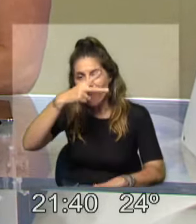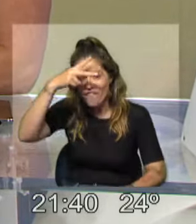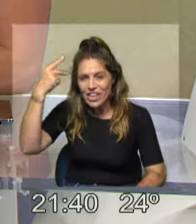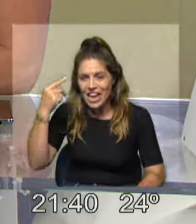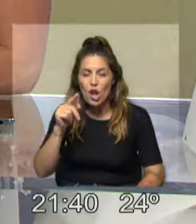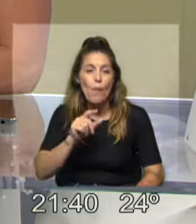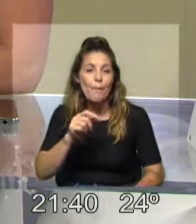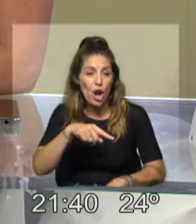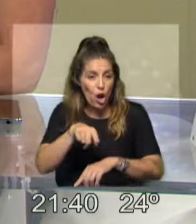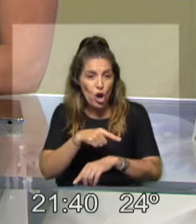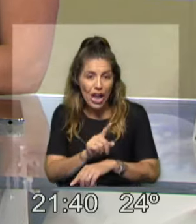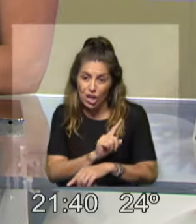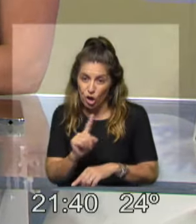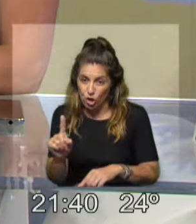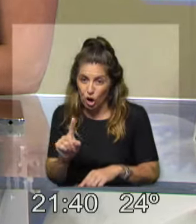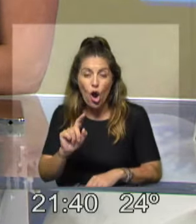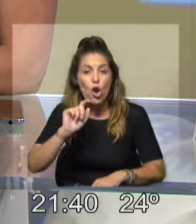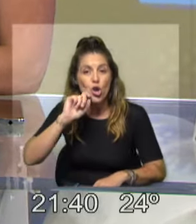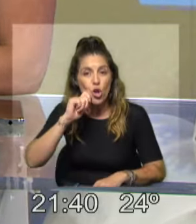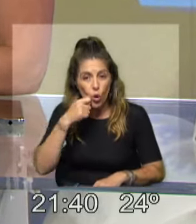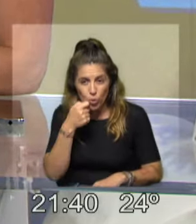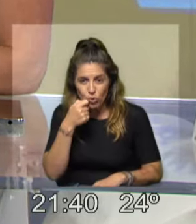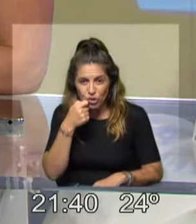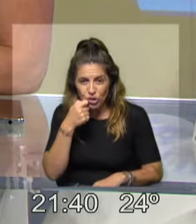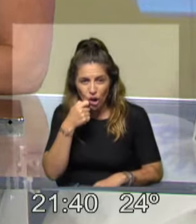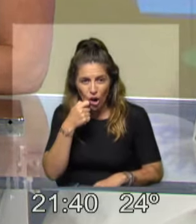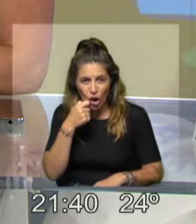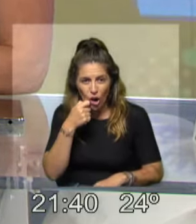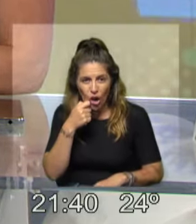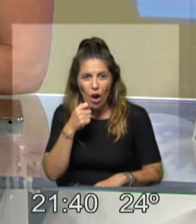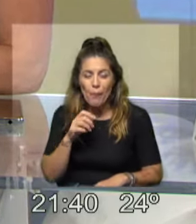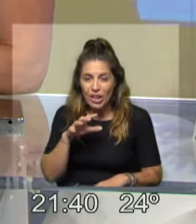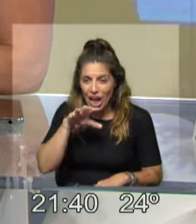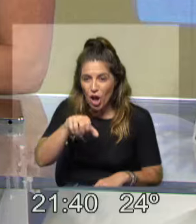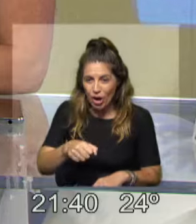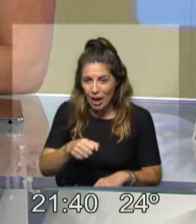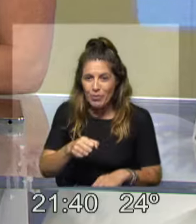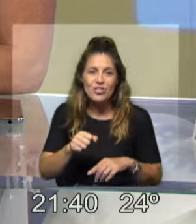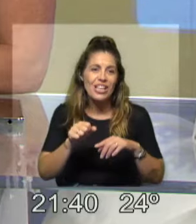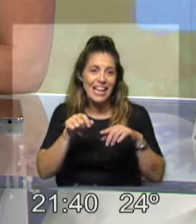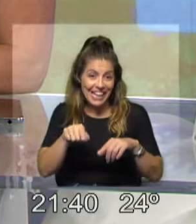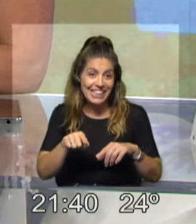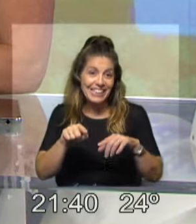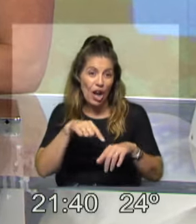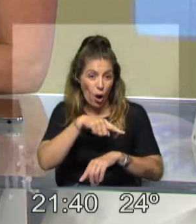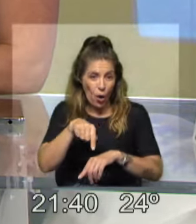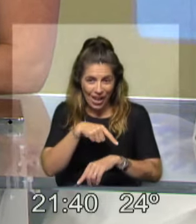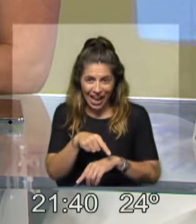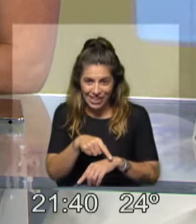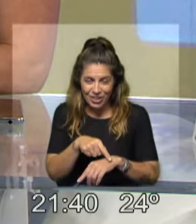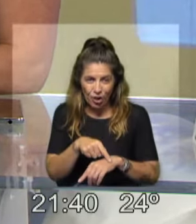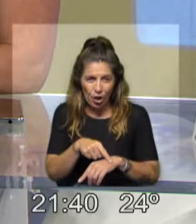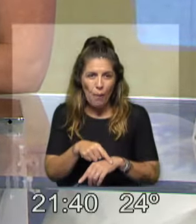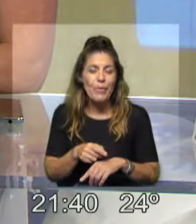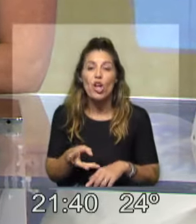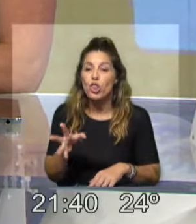el horario, porque nos gustó mucho, porque lo logramos, porque ocupamos estas 21 horas, así que nos vamos a quedar en este horario, pero no va a ser